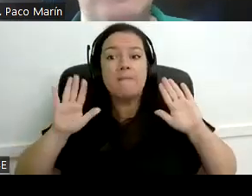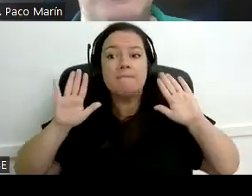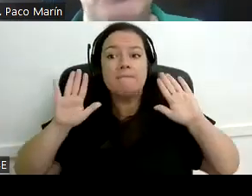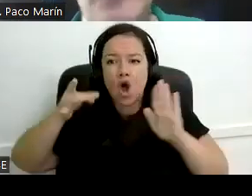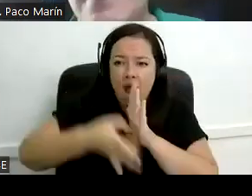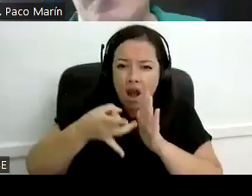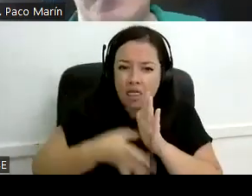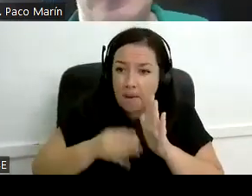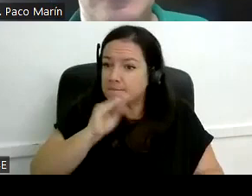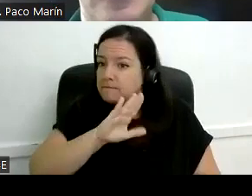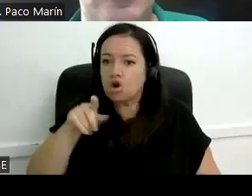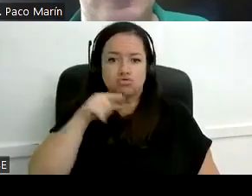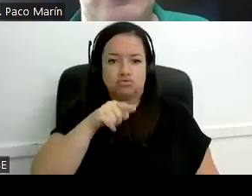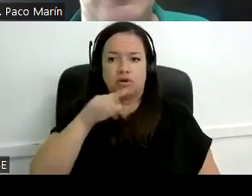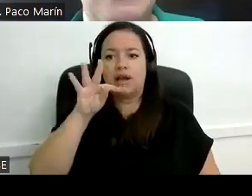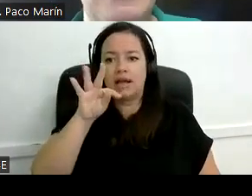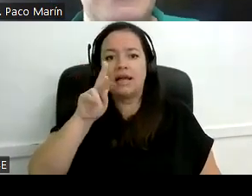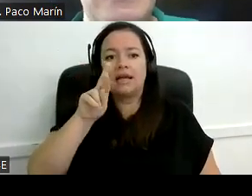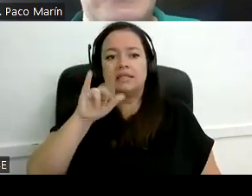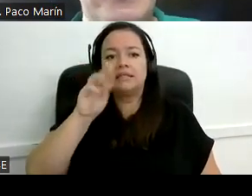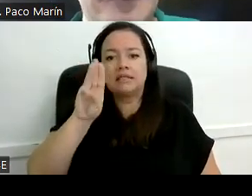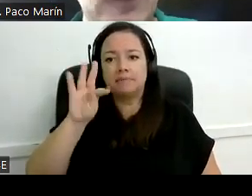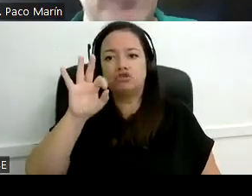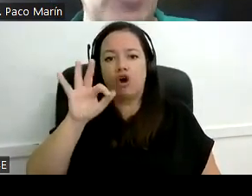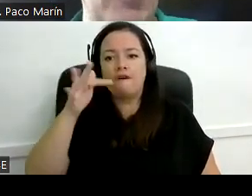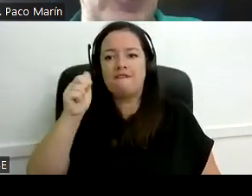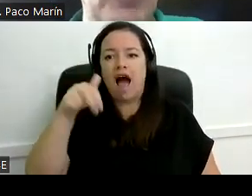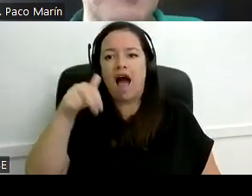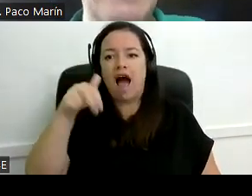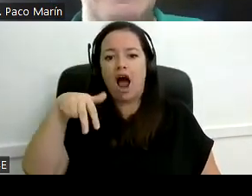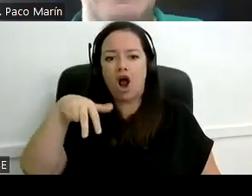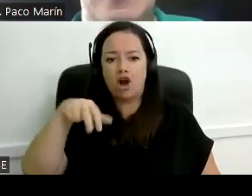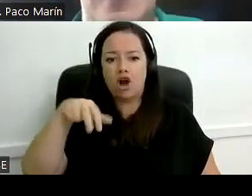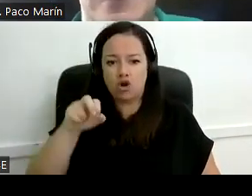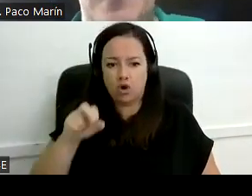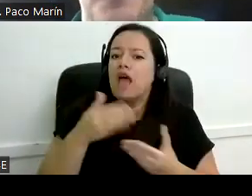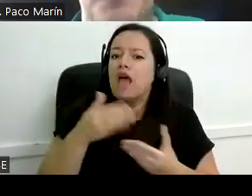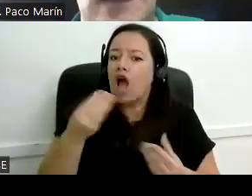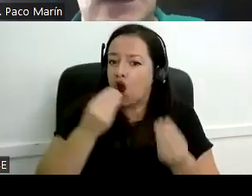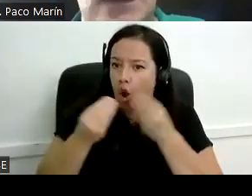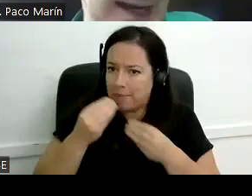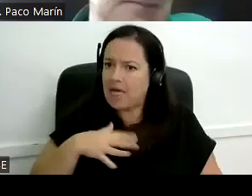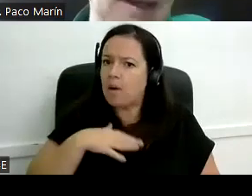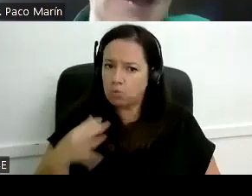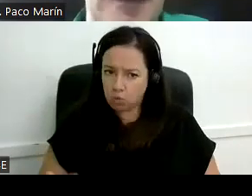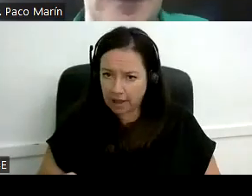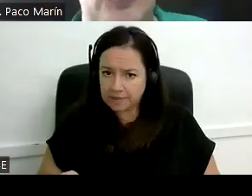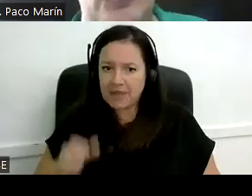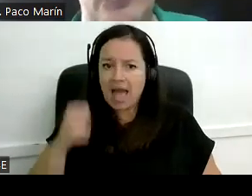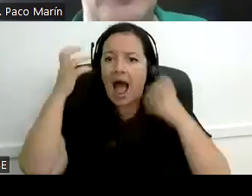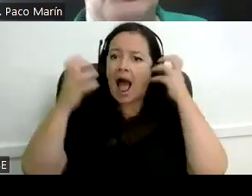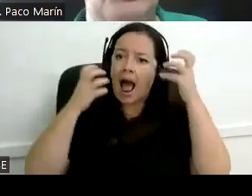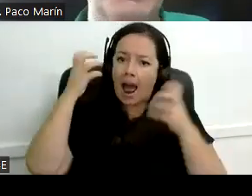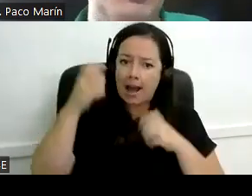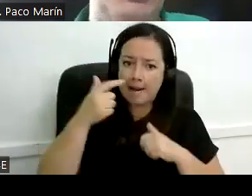quizás deberíamos tirar del triptófano. El triptófano lo podemos encontrar de origen animal, en